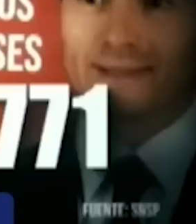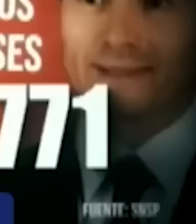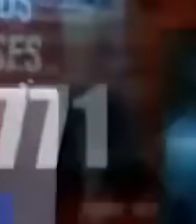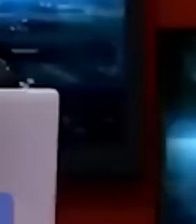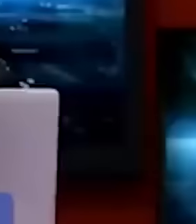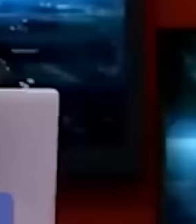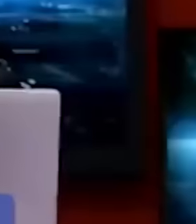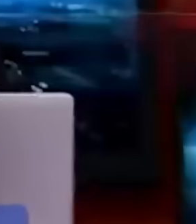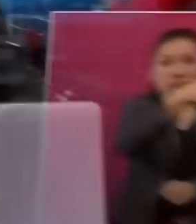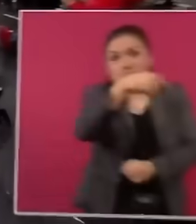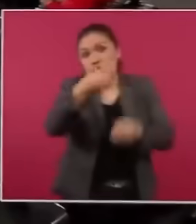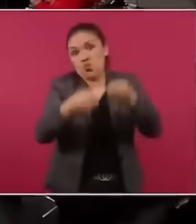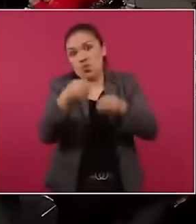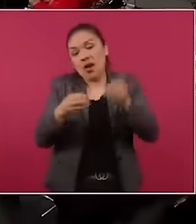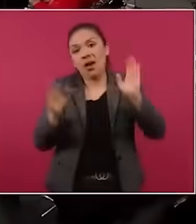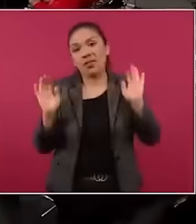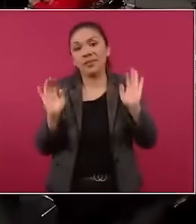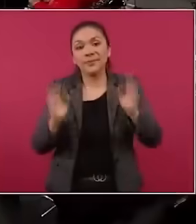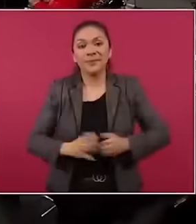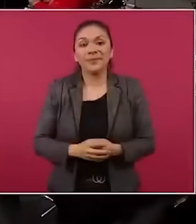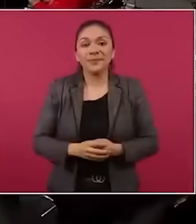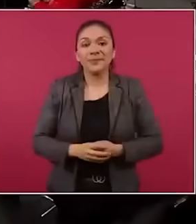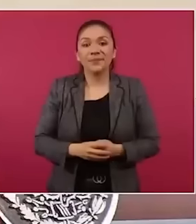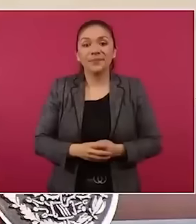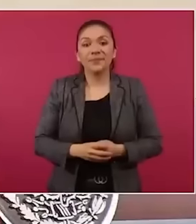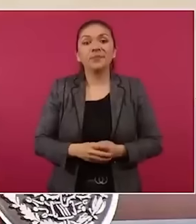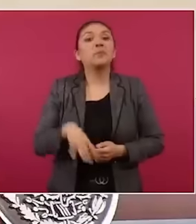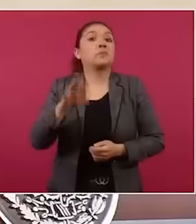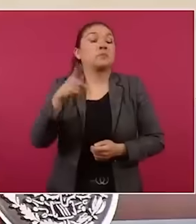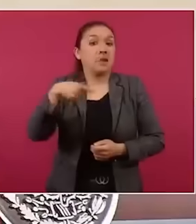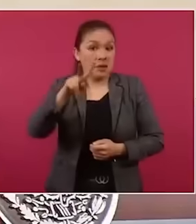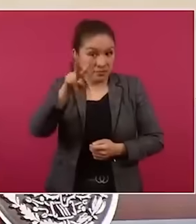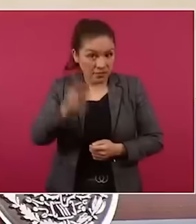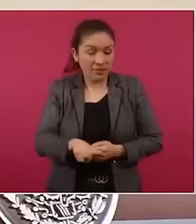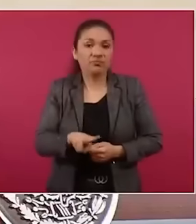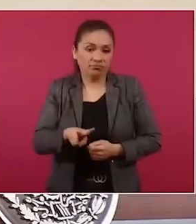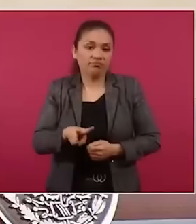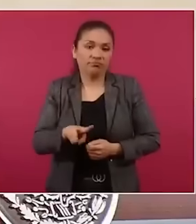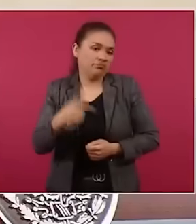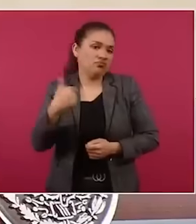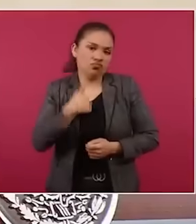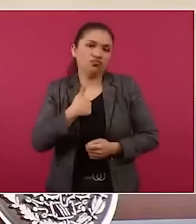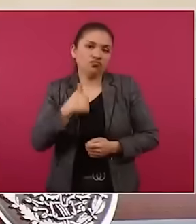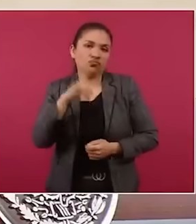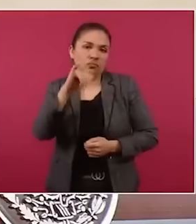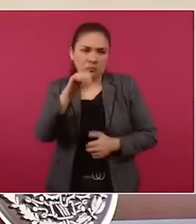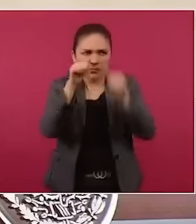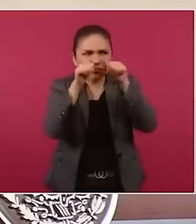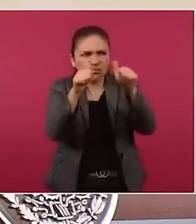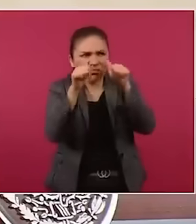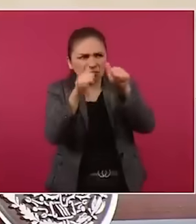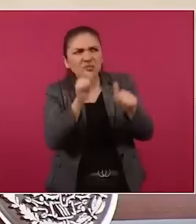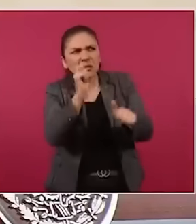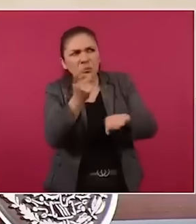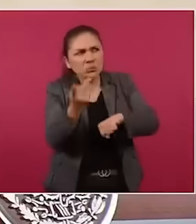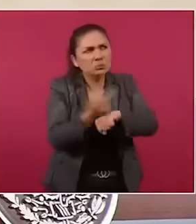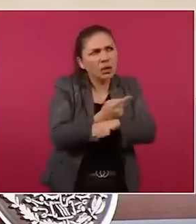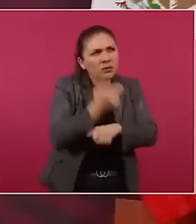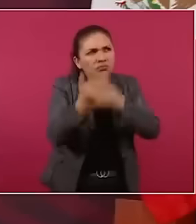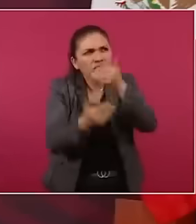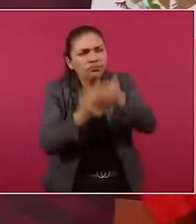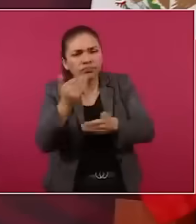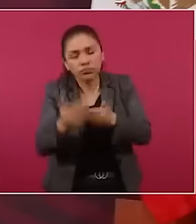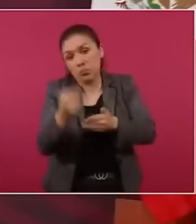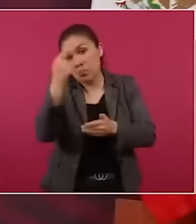¿para no, qué llegaron al poder? No. Lo que sí nosotros vamos a estar pendientes es en cuanto